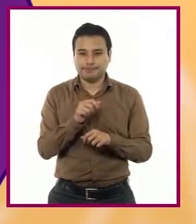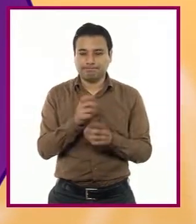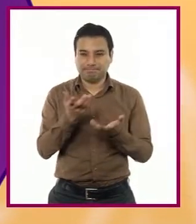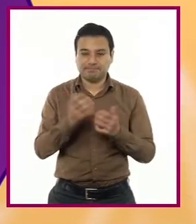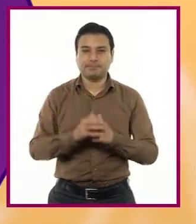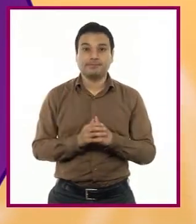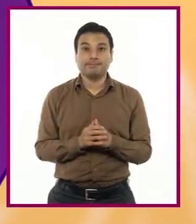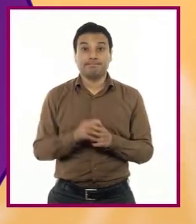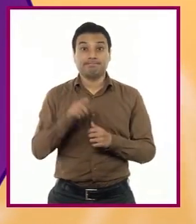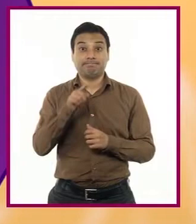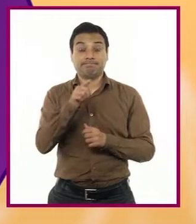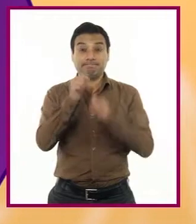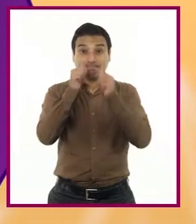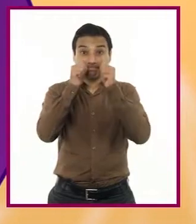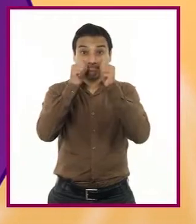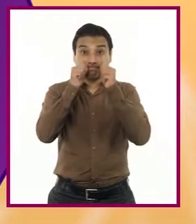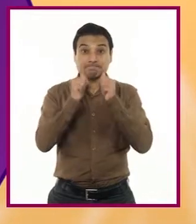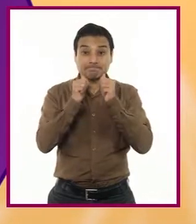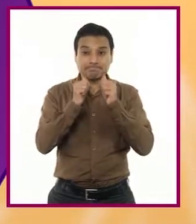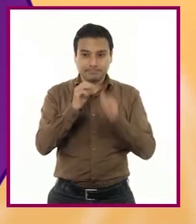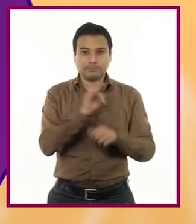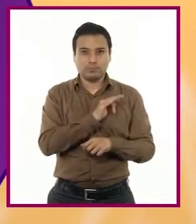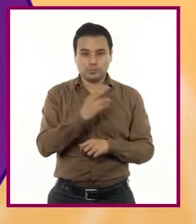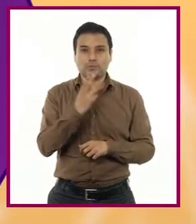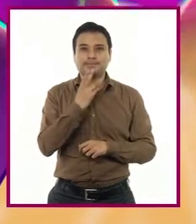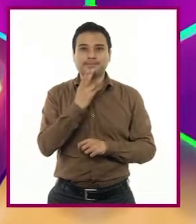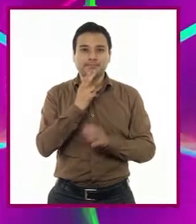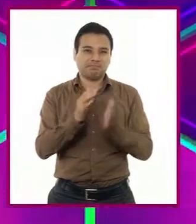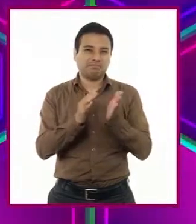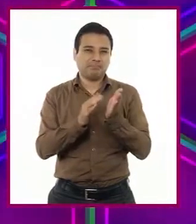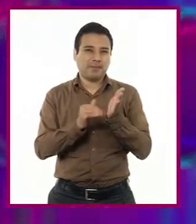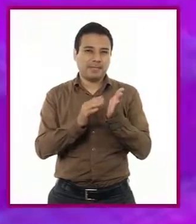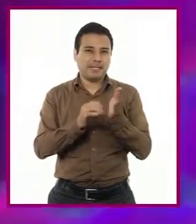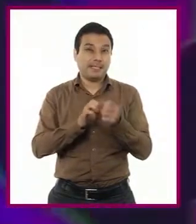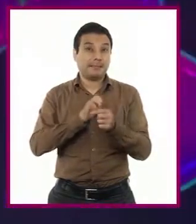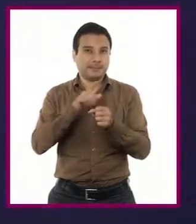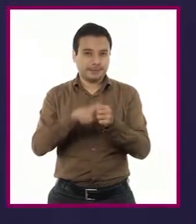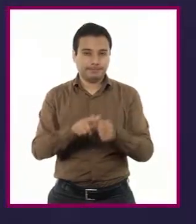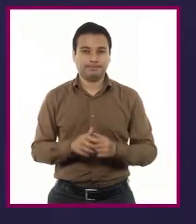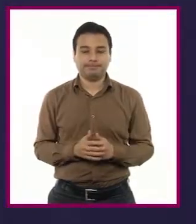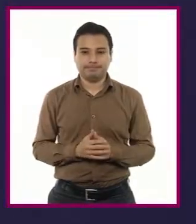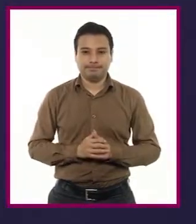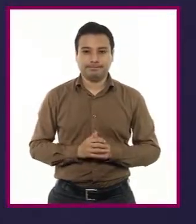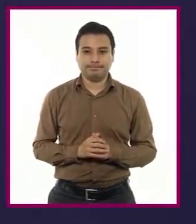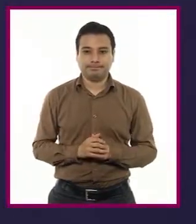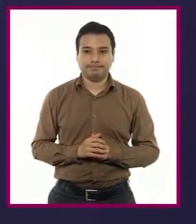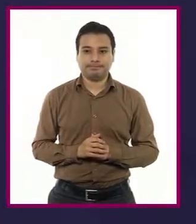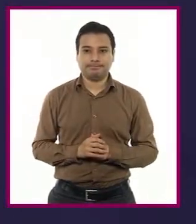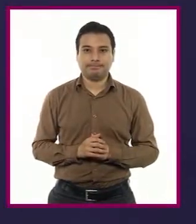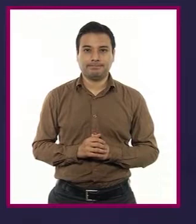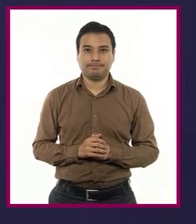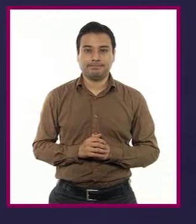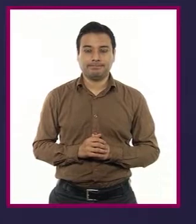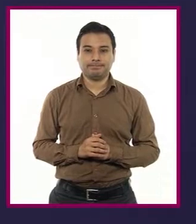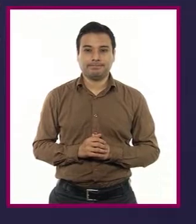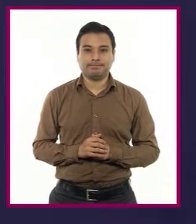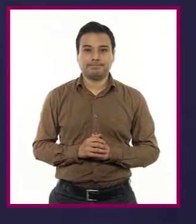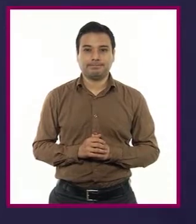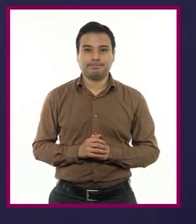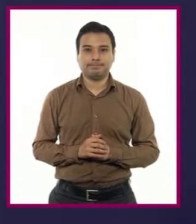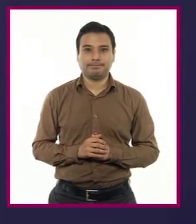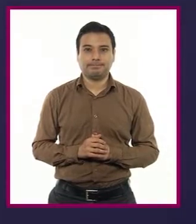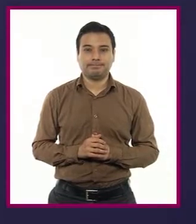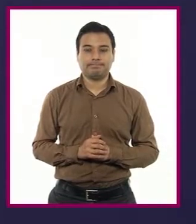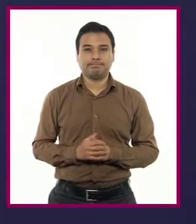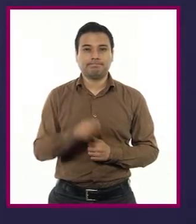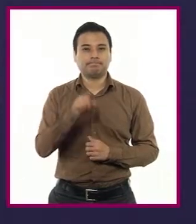discapacidad visual, preparen hojas Leyer, punzón y regleta. Seguramente en la vida cotidiana han notado que existen objetos